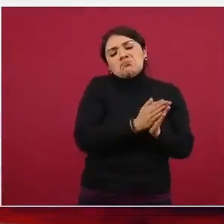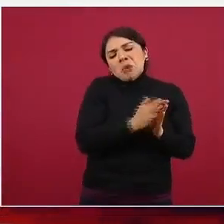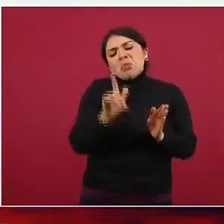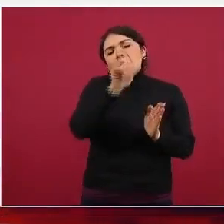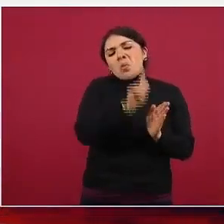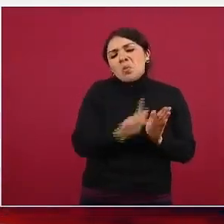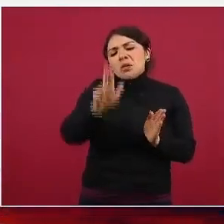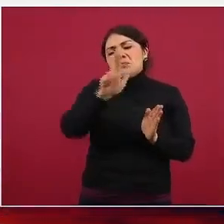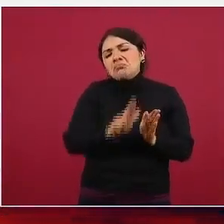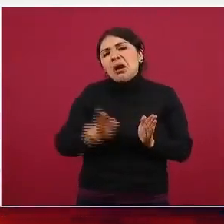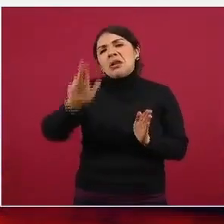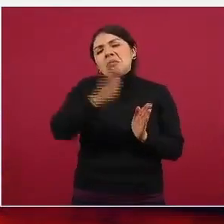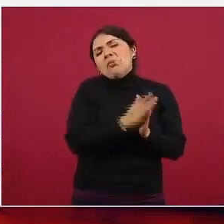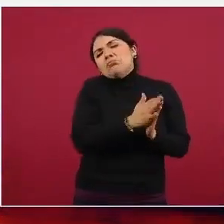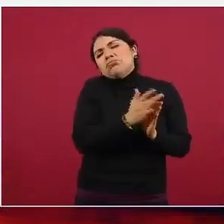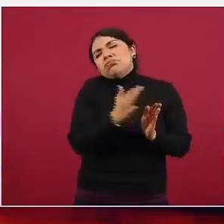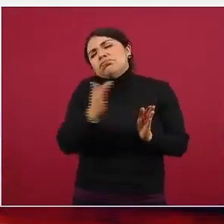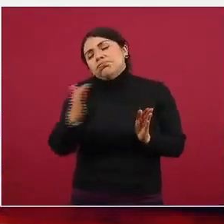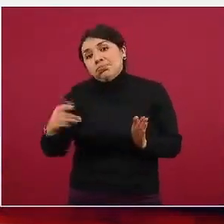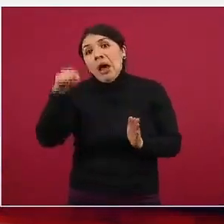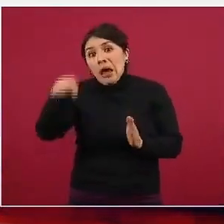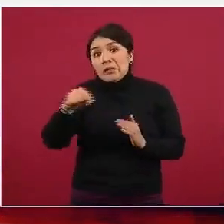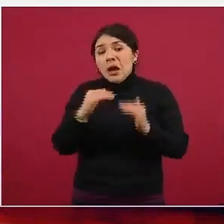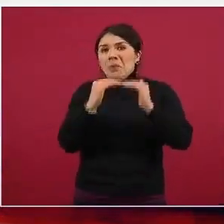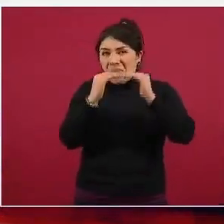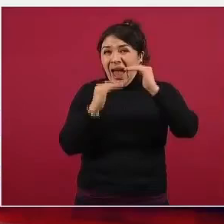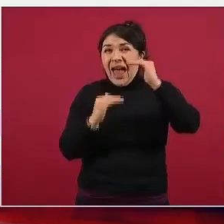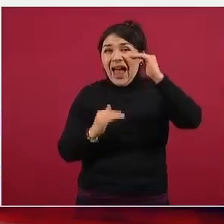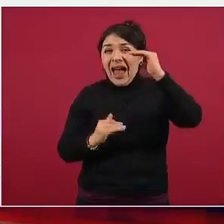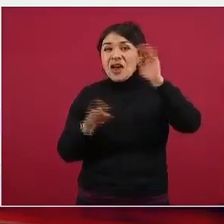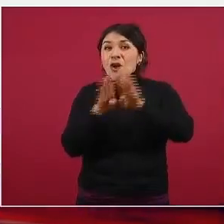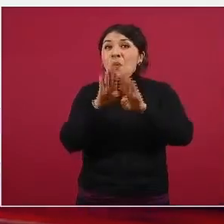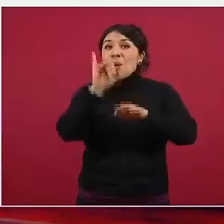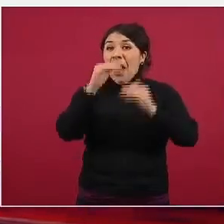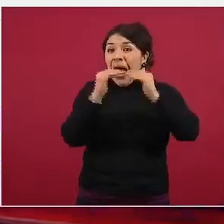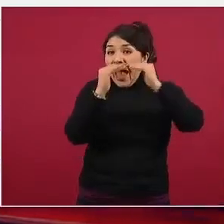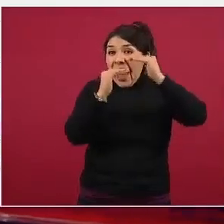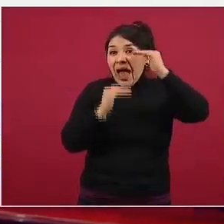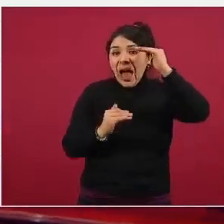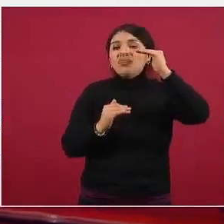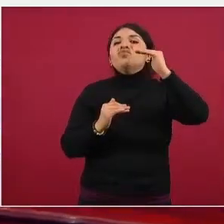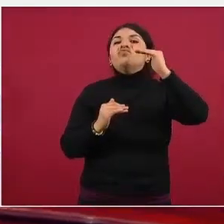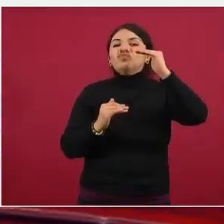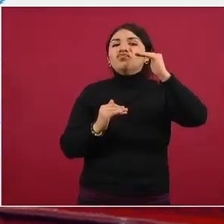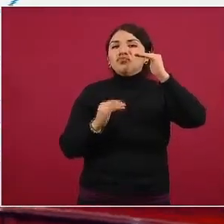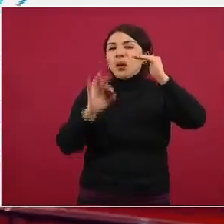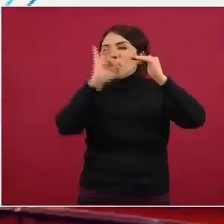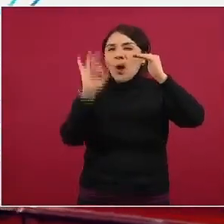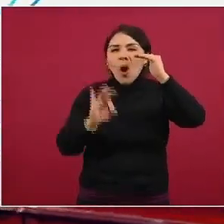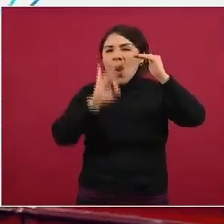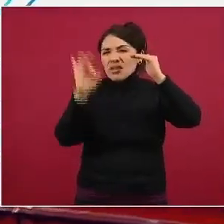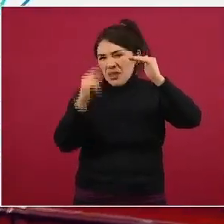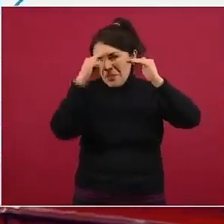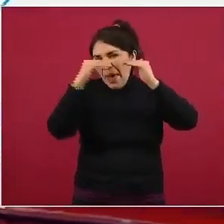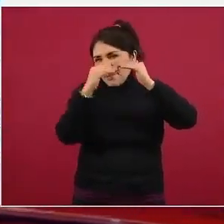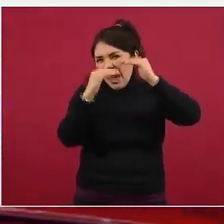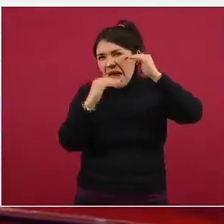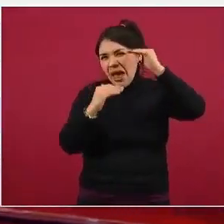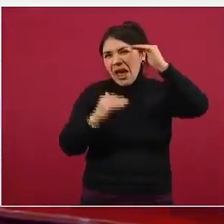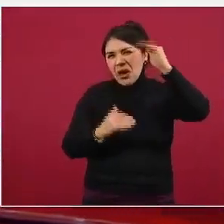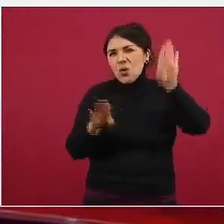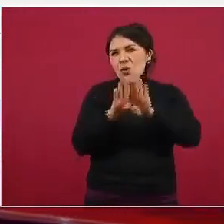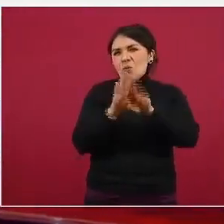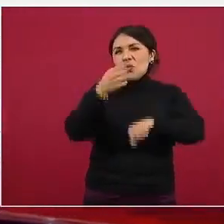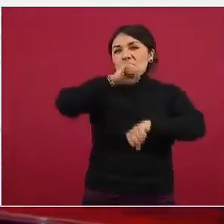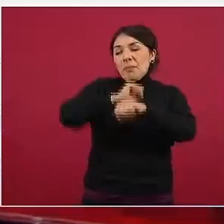avanzando la semana, esta disminución, esta magnitud de la disminución este porcentaje de disminución con respecto